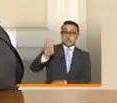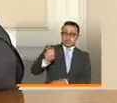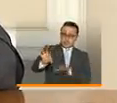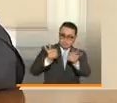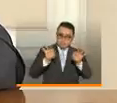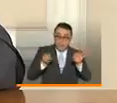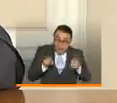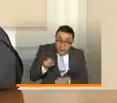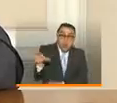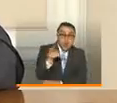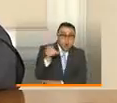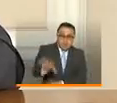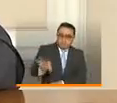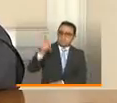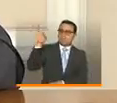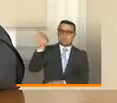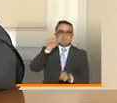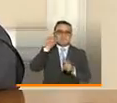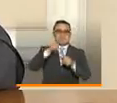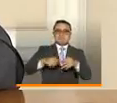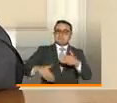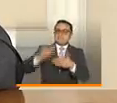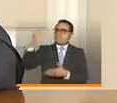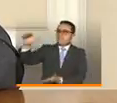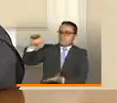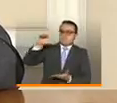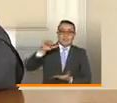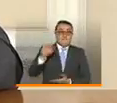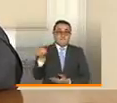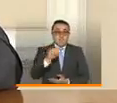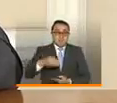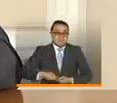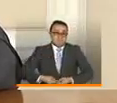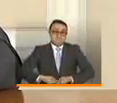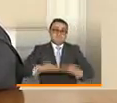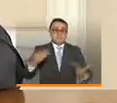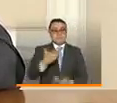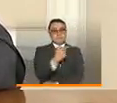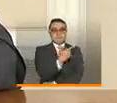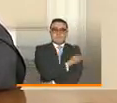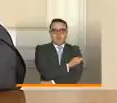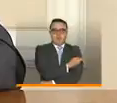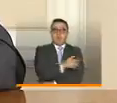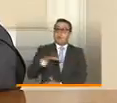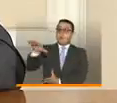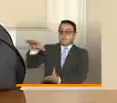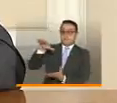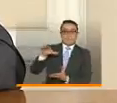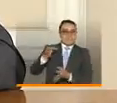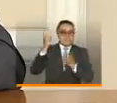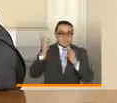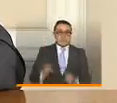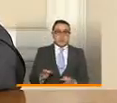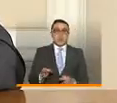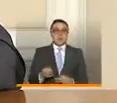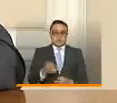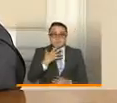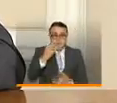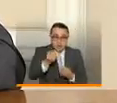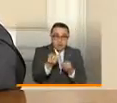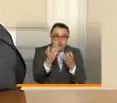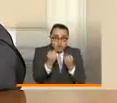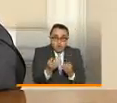dar nosotros, usted presidente, esta gran noticia a los colombianos de que teníamos ya una disponibilidad asegurada con números ciertos